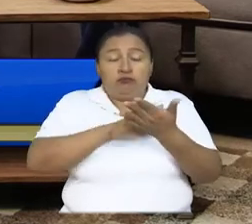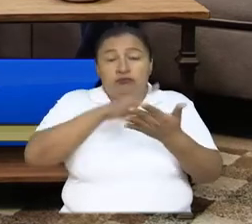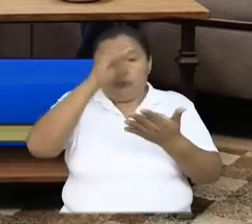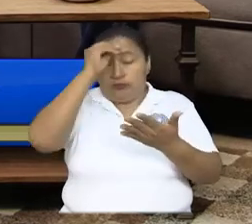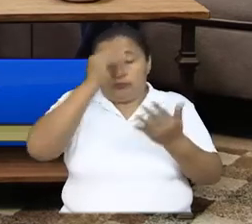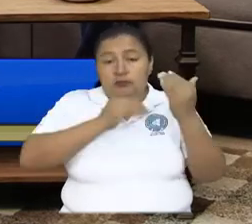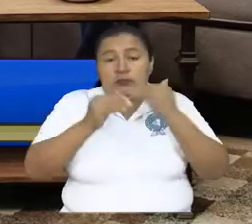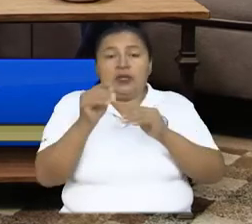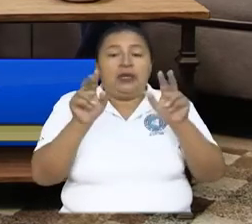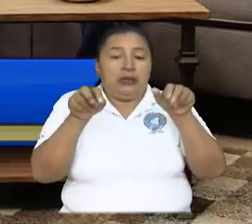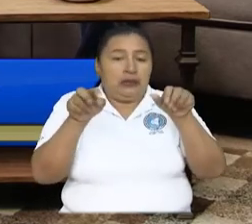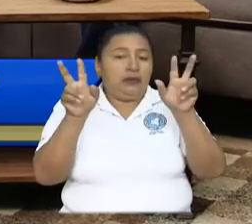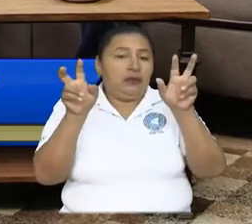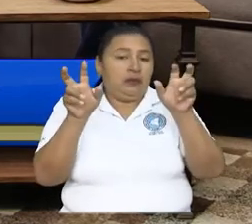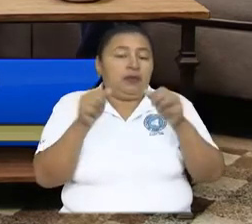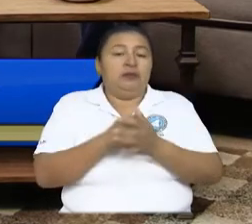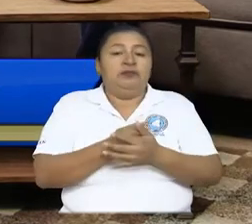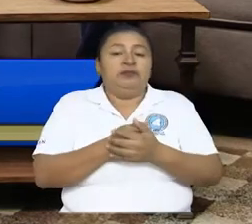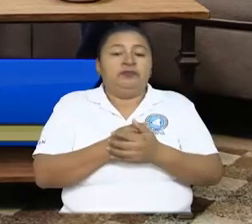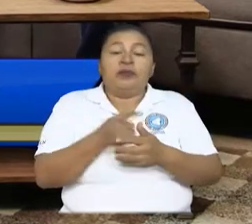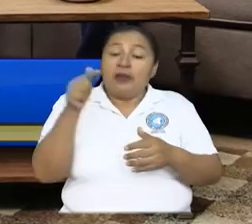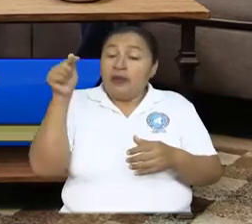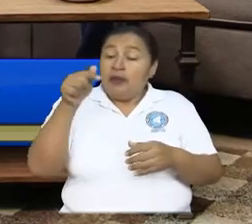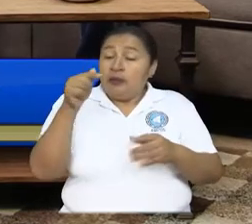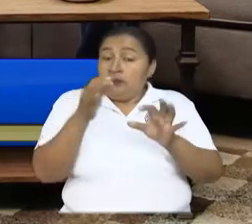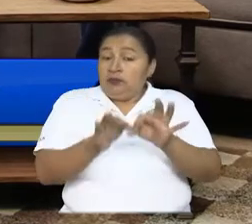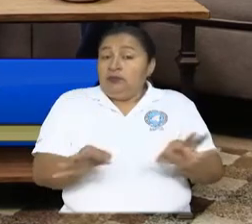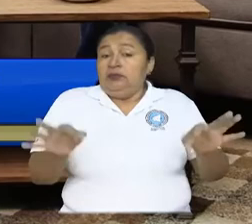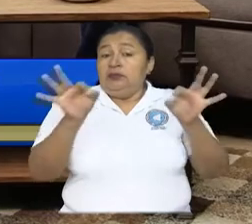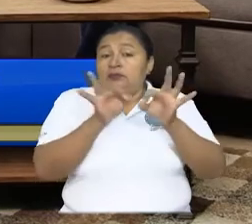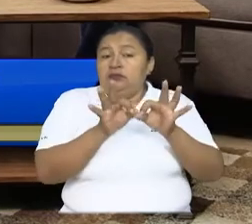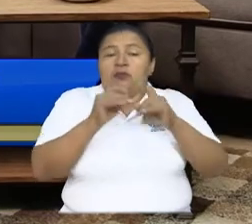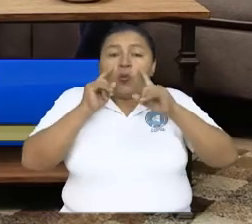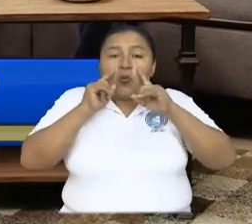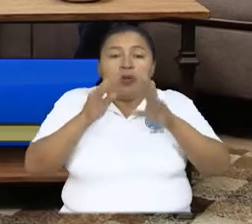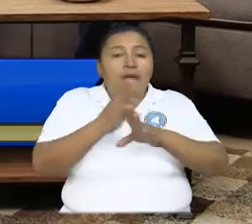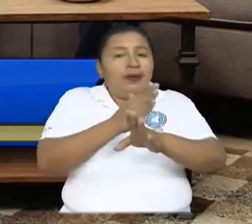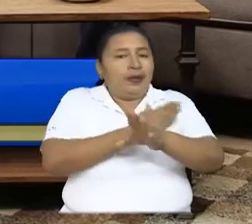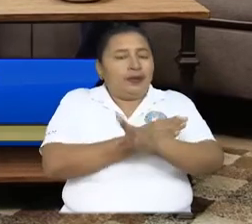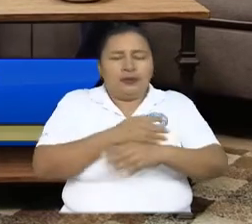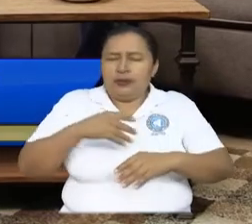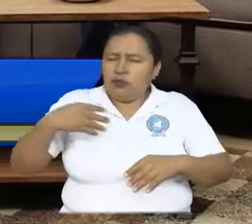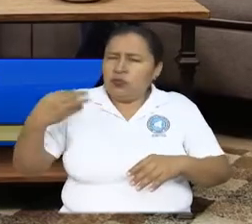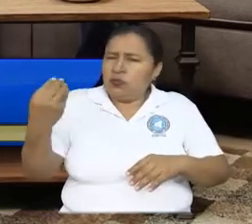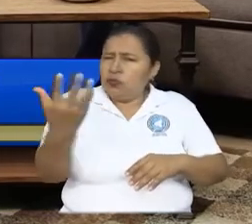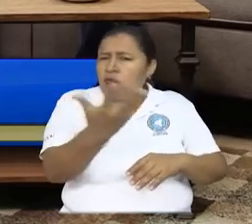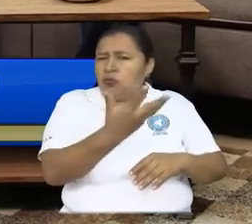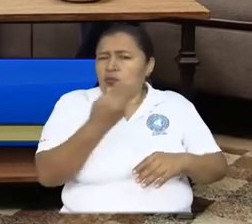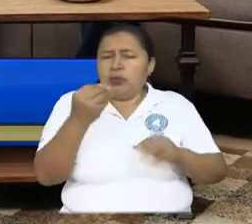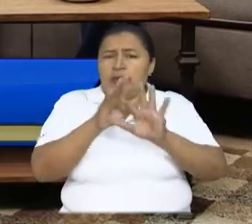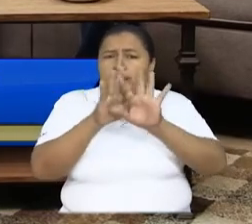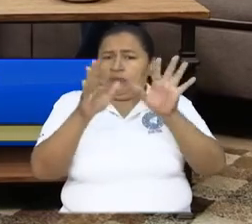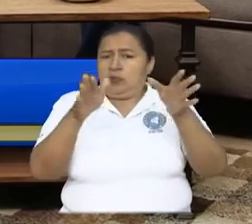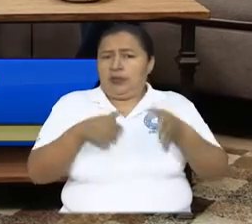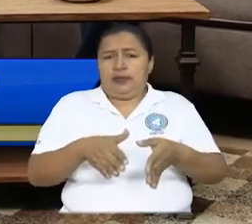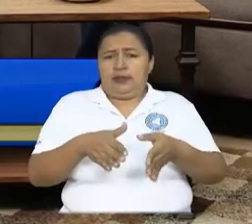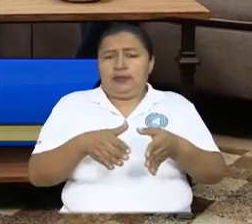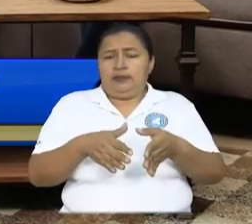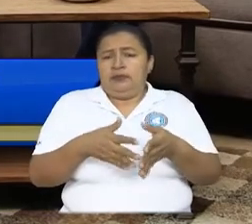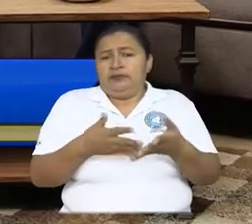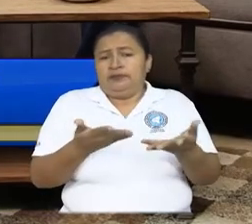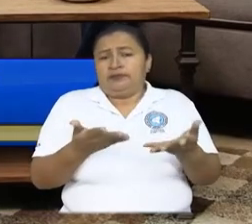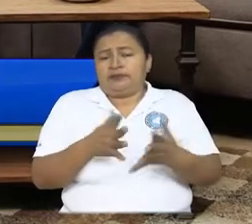sobre este tema aquí es importante la parte preventiva todas las mujeres en este caso